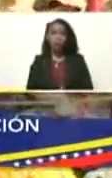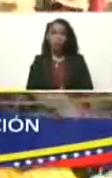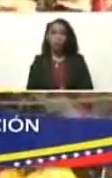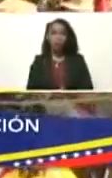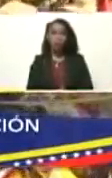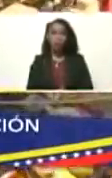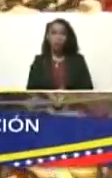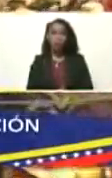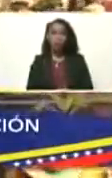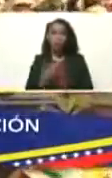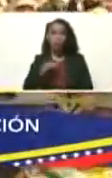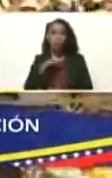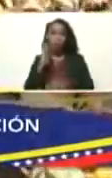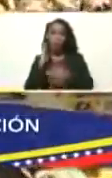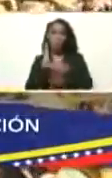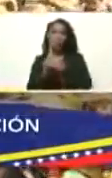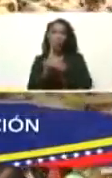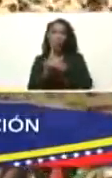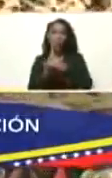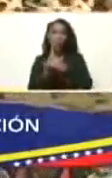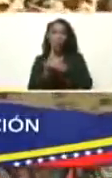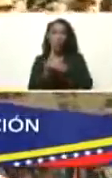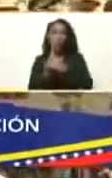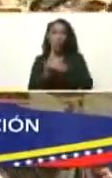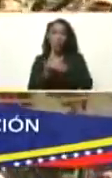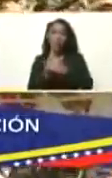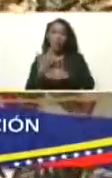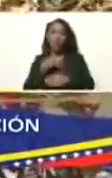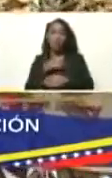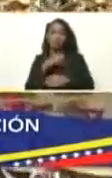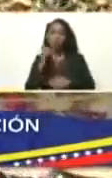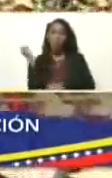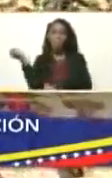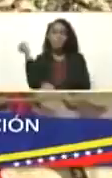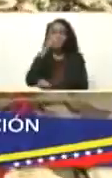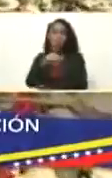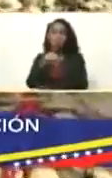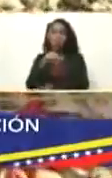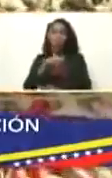los paramos y los derrotamos.